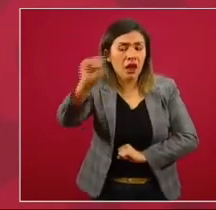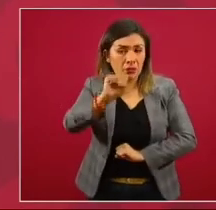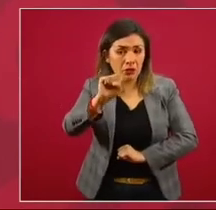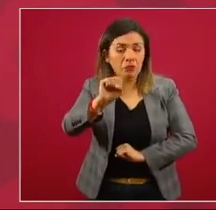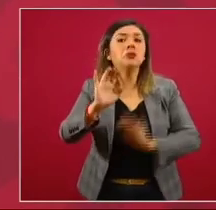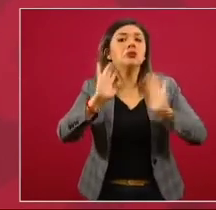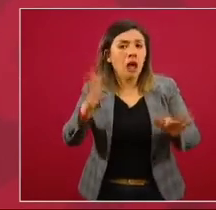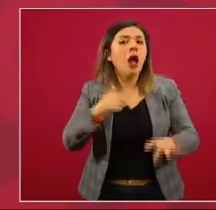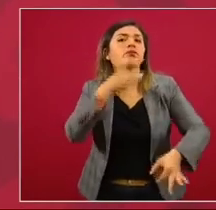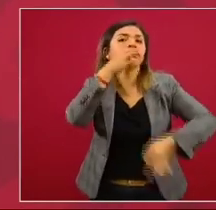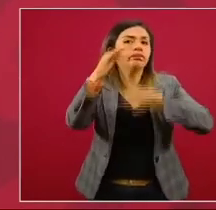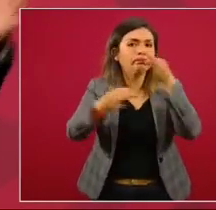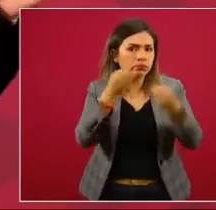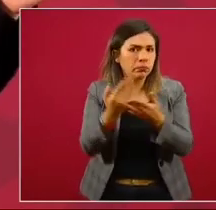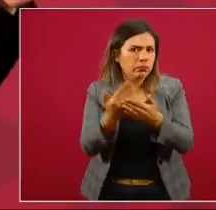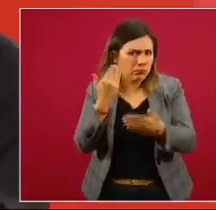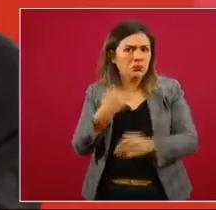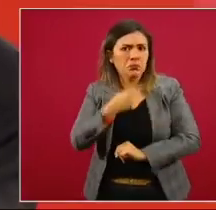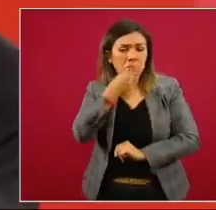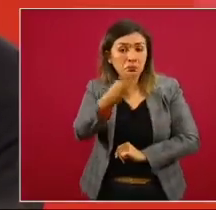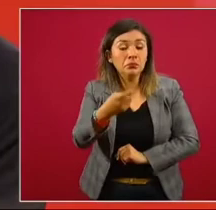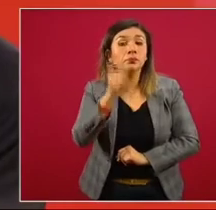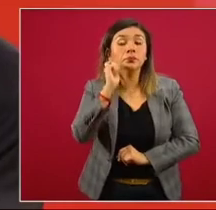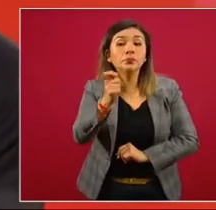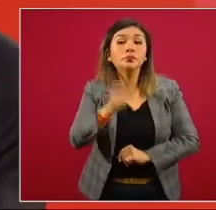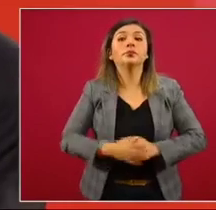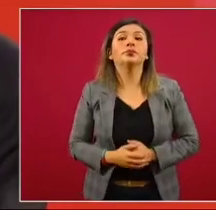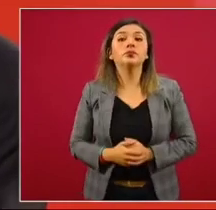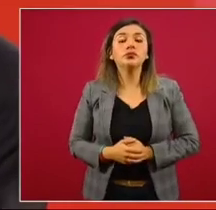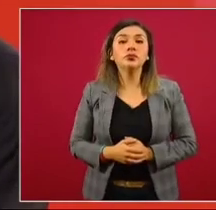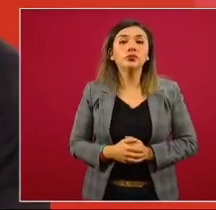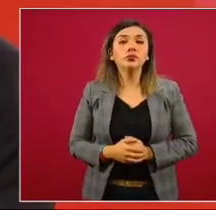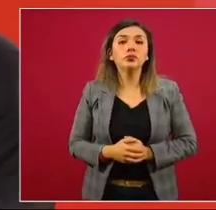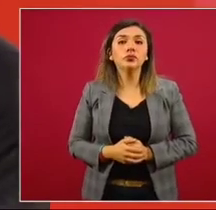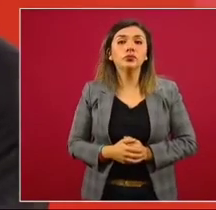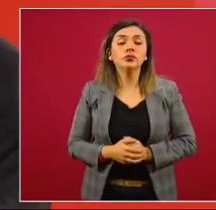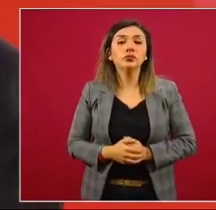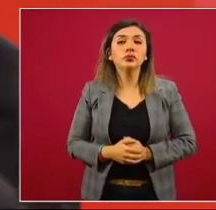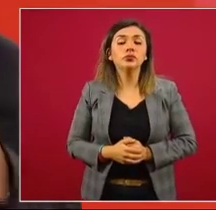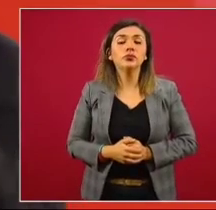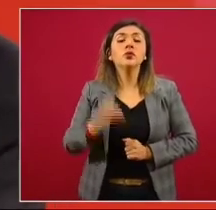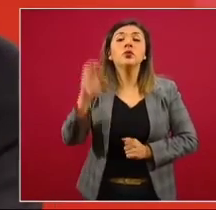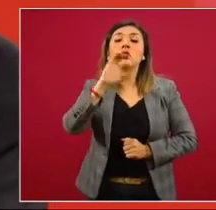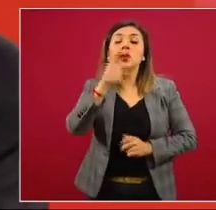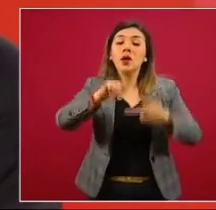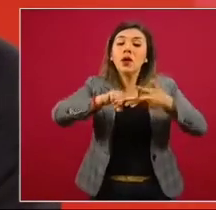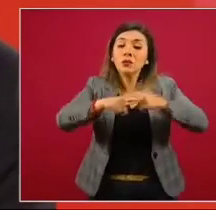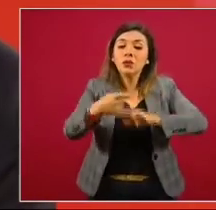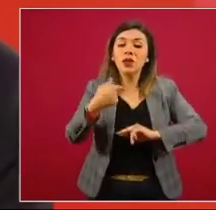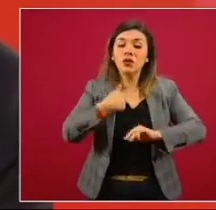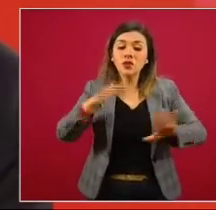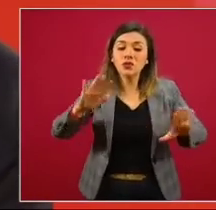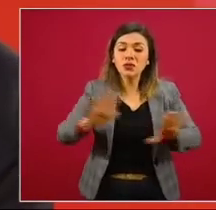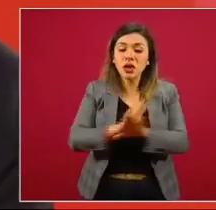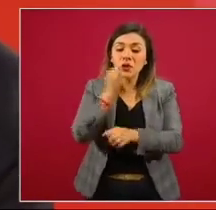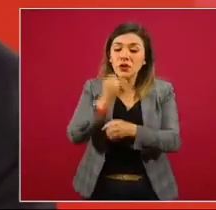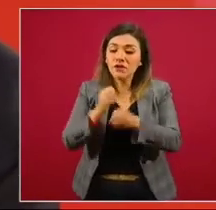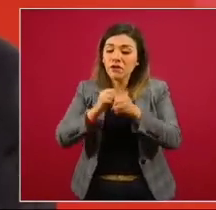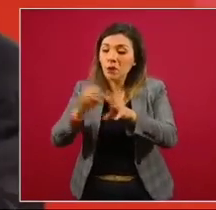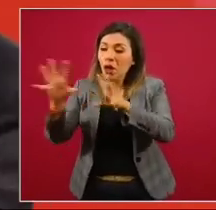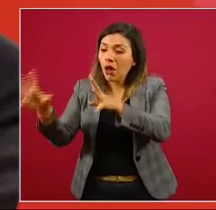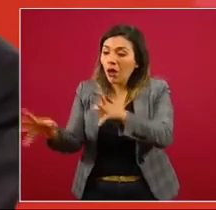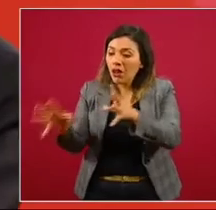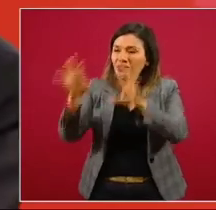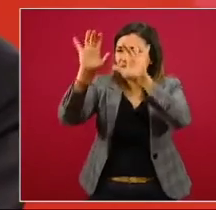ya hicimos la aclaración en su momento que en el momento de migrar las bases de datos para la integración de un solo